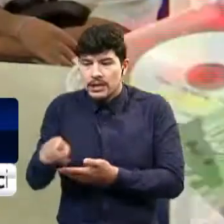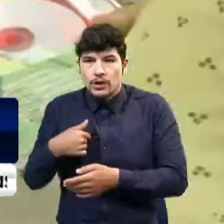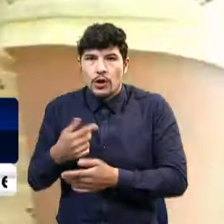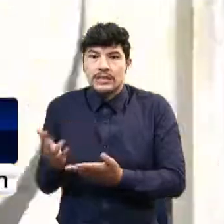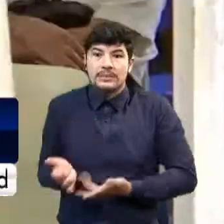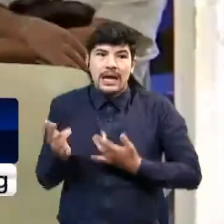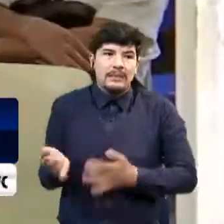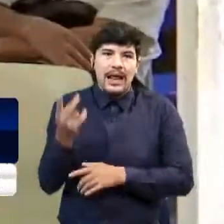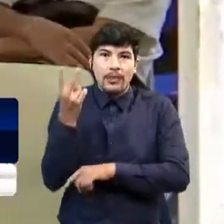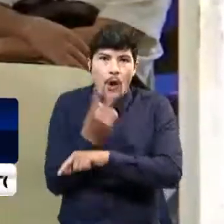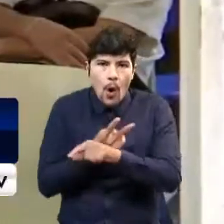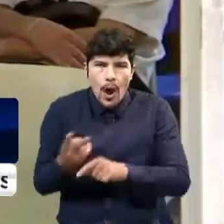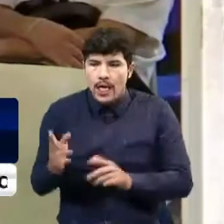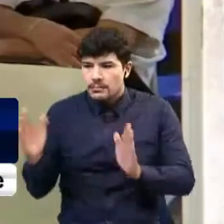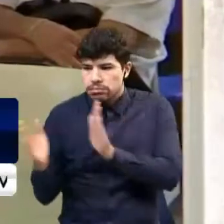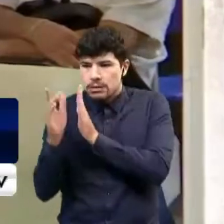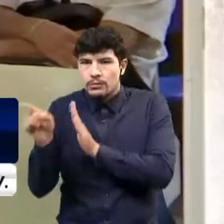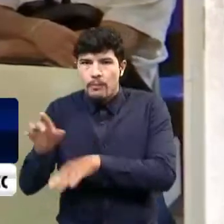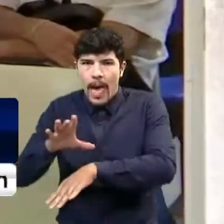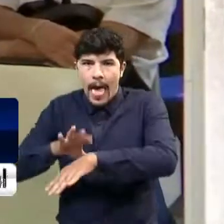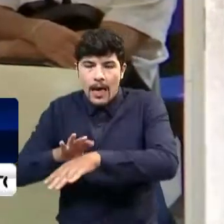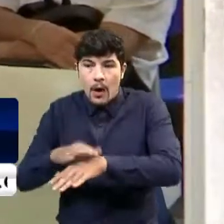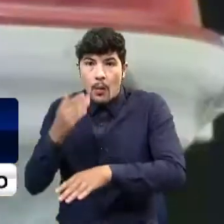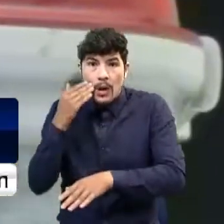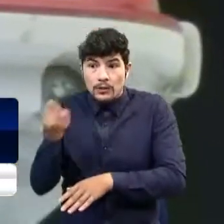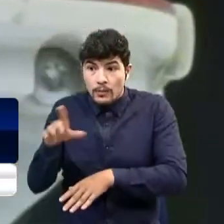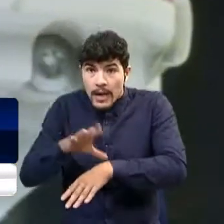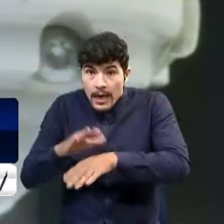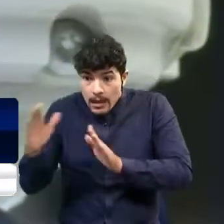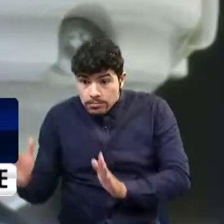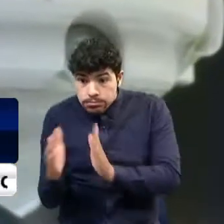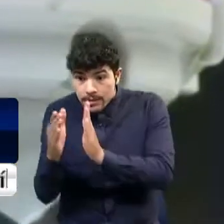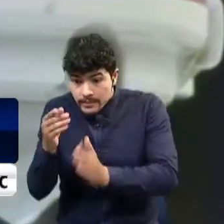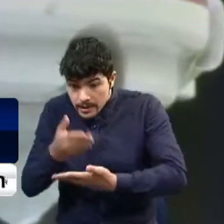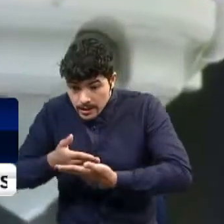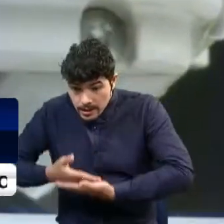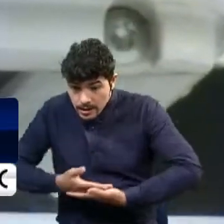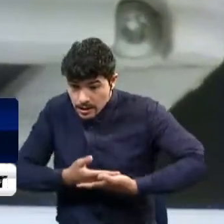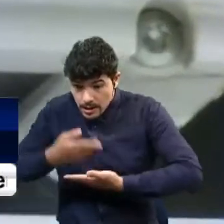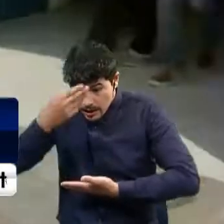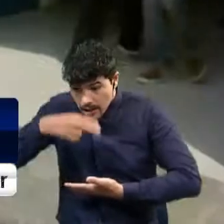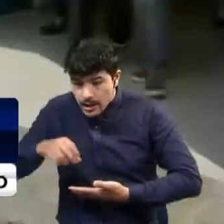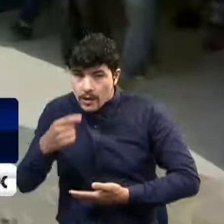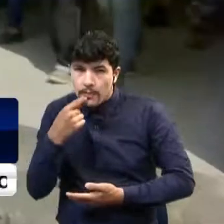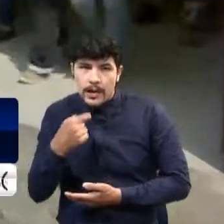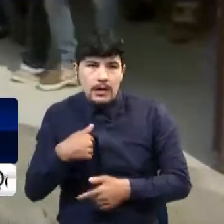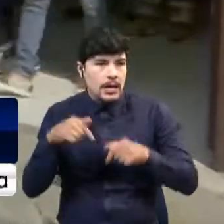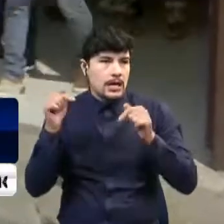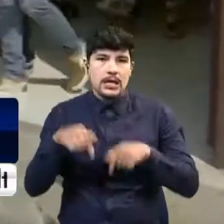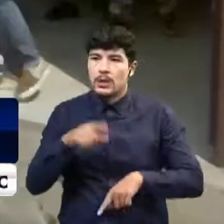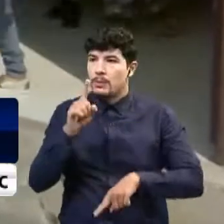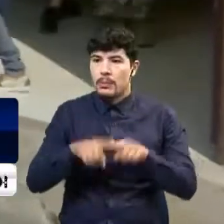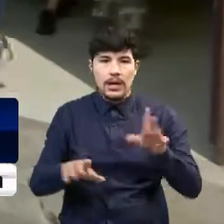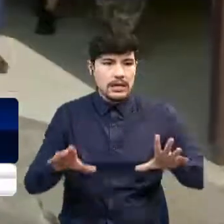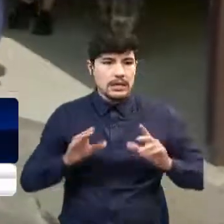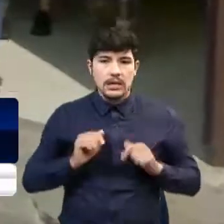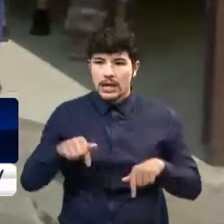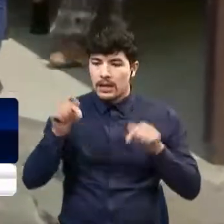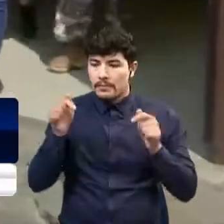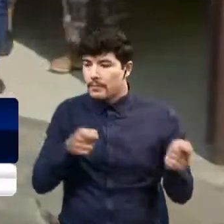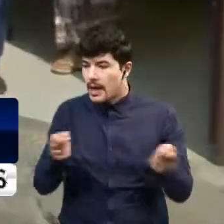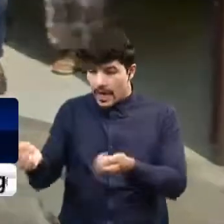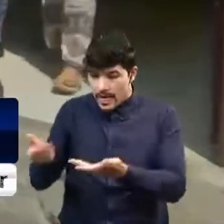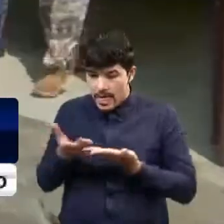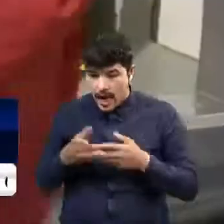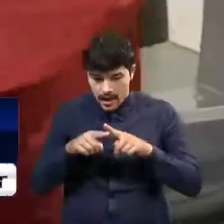para que me lo atendieran cuando me lo atendieron esto me dijeron que acá no me lo podían atender no me lo revisaron ni nada me dieron un papel